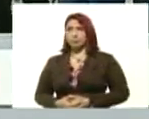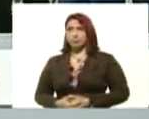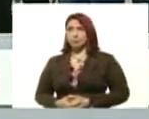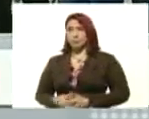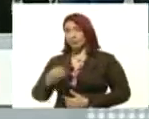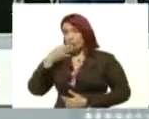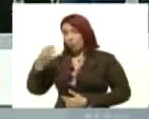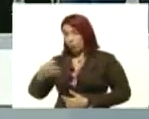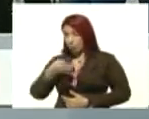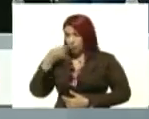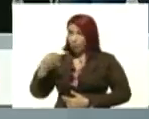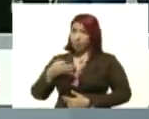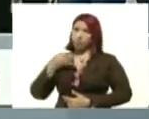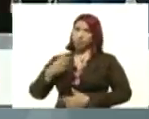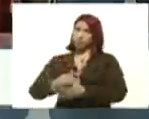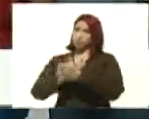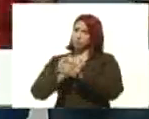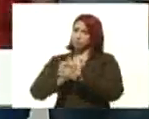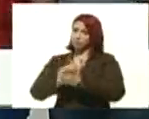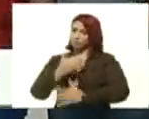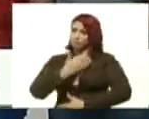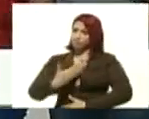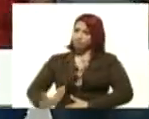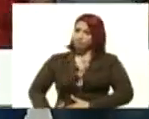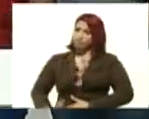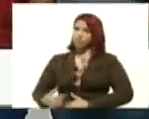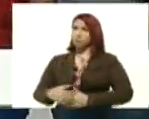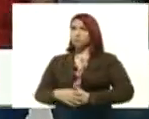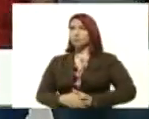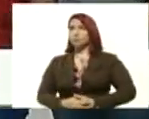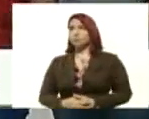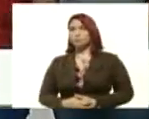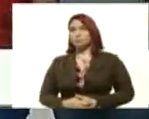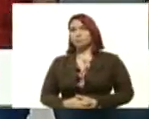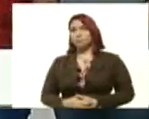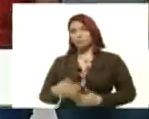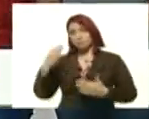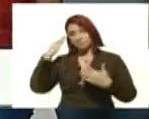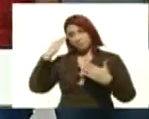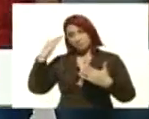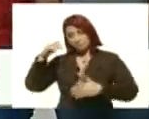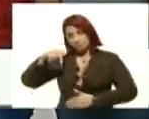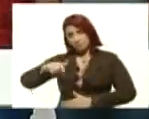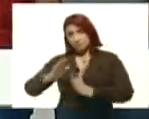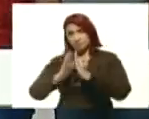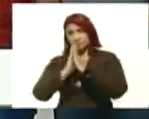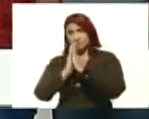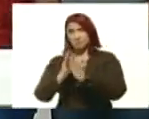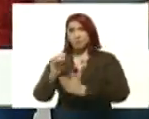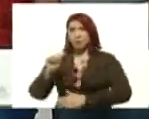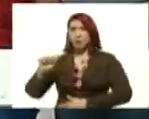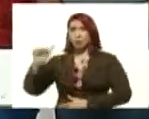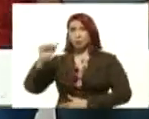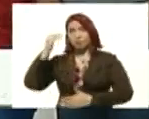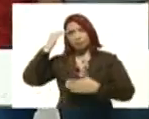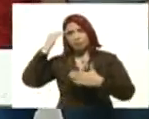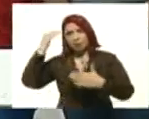Buenas tardes, compañero presidente. Le queremos enviar desde aquí, desde San Agustín, un